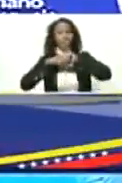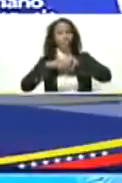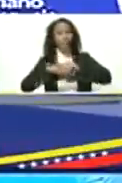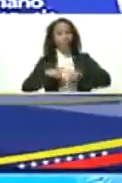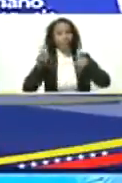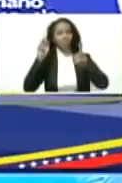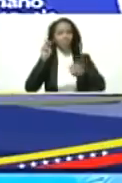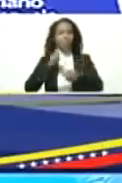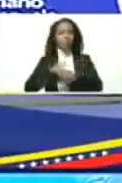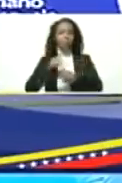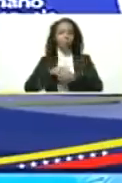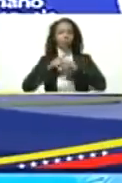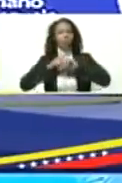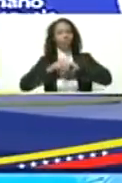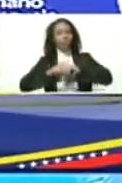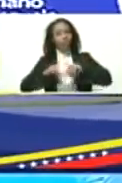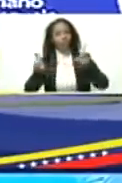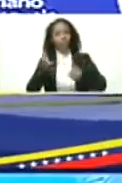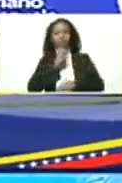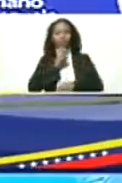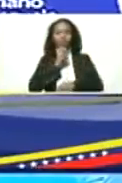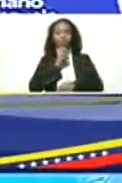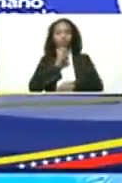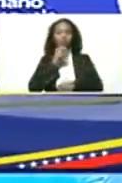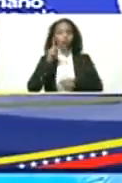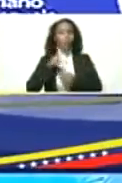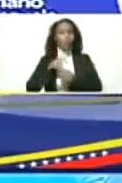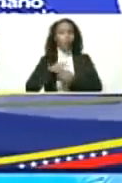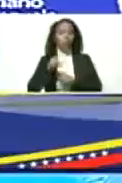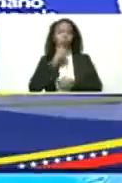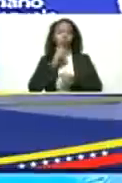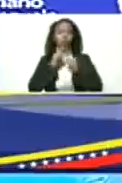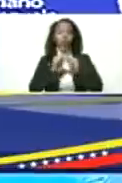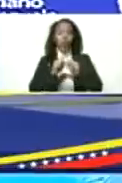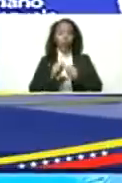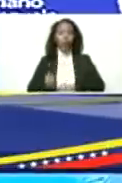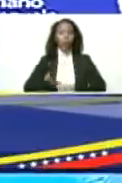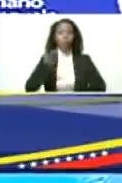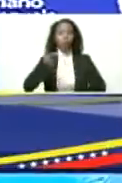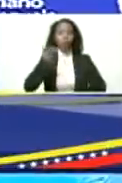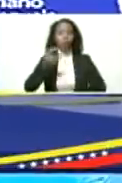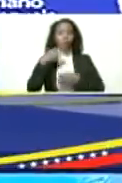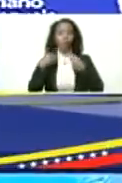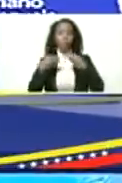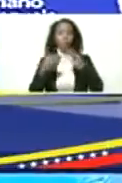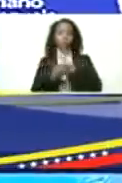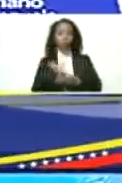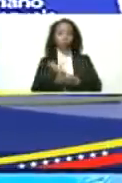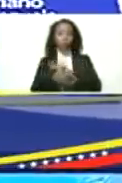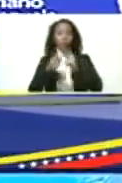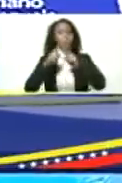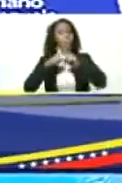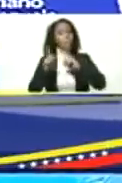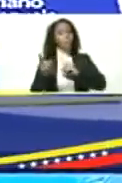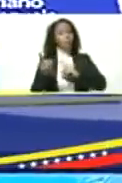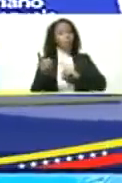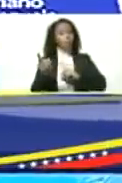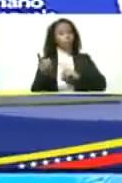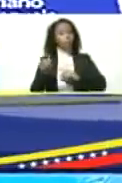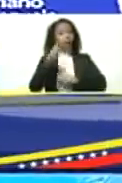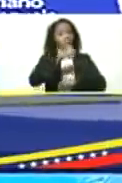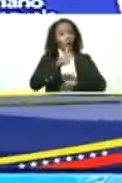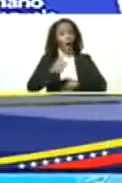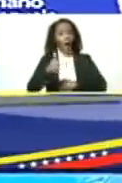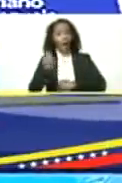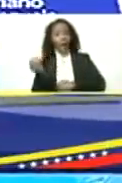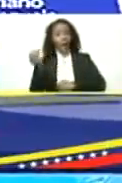petróleo. Distinto al oro. El petróleo y el oro seguirá jugando un papel importante, pero cada vez jugará